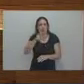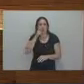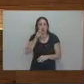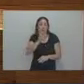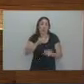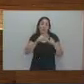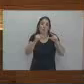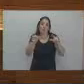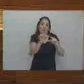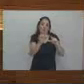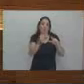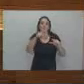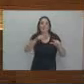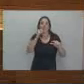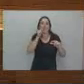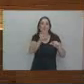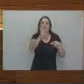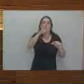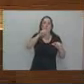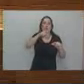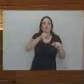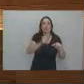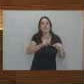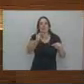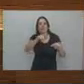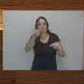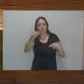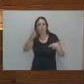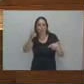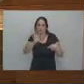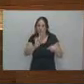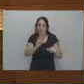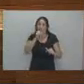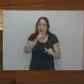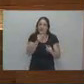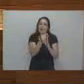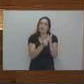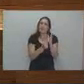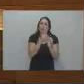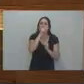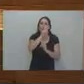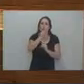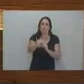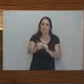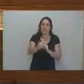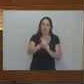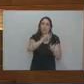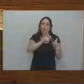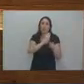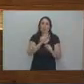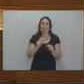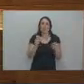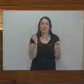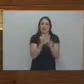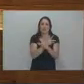han sido escogidos en Oviedo para ser mandados a otros sitios. Hay un dato que es esclarecedor. En el año 2000, los cotizantes de la Seguridad Social